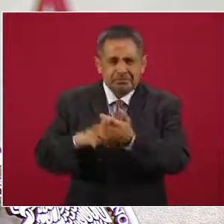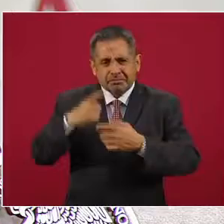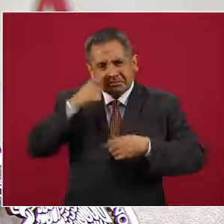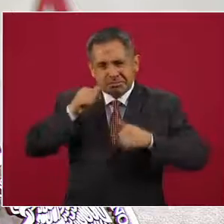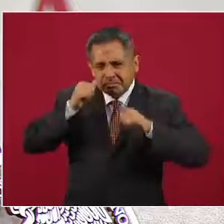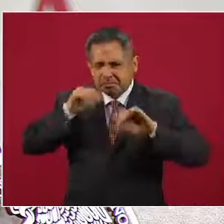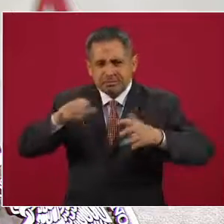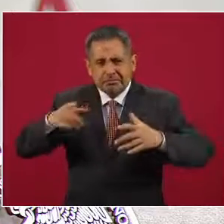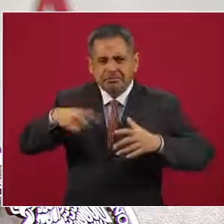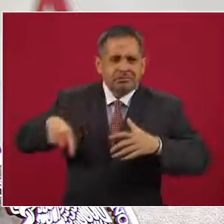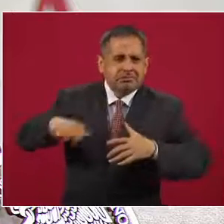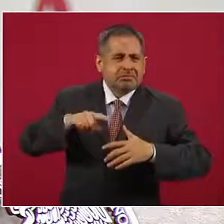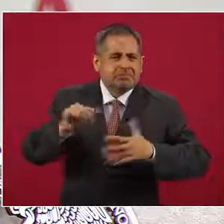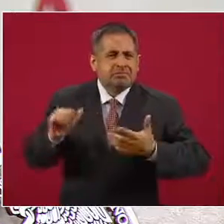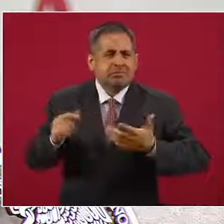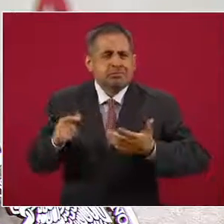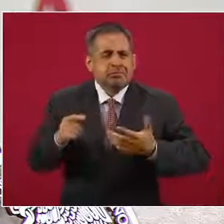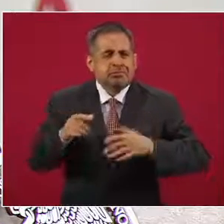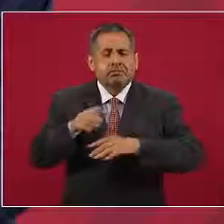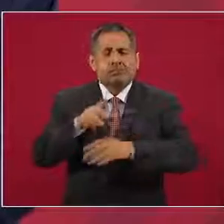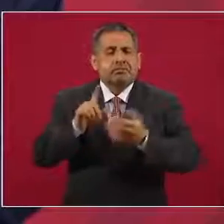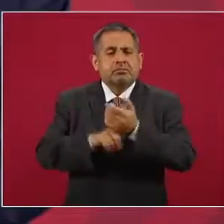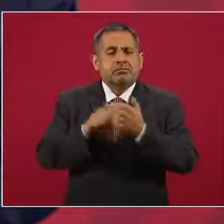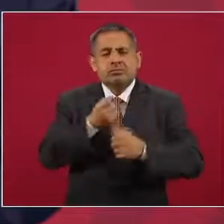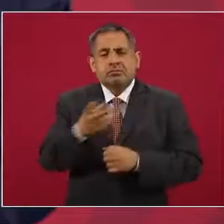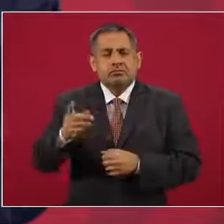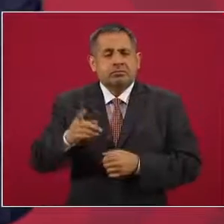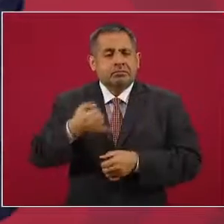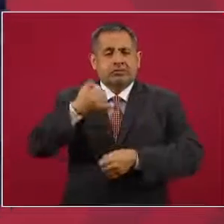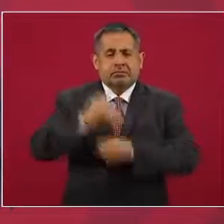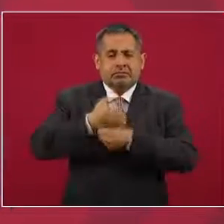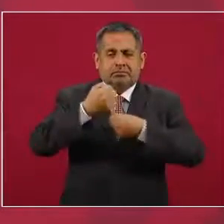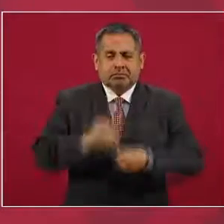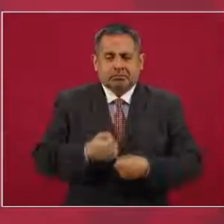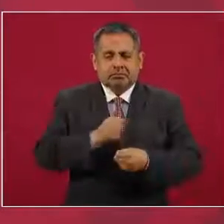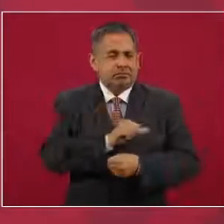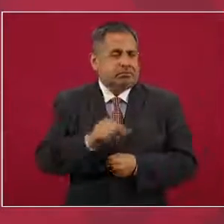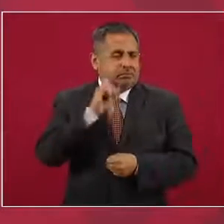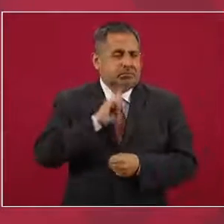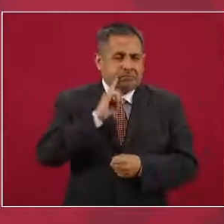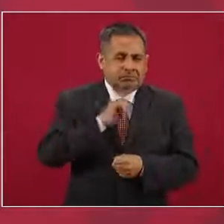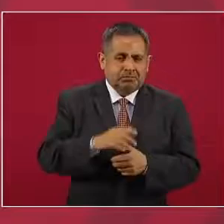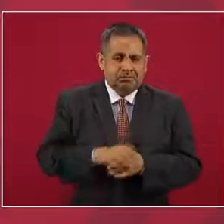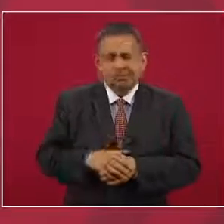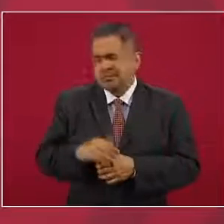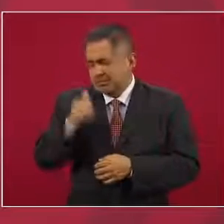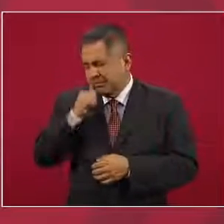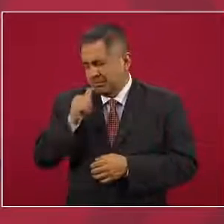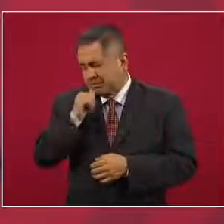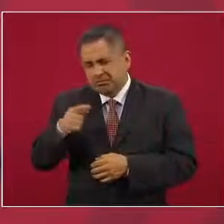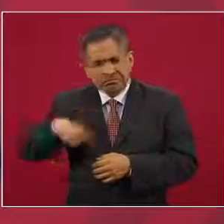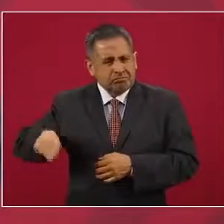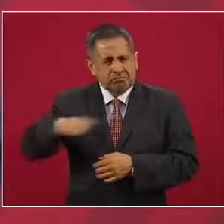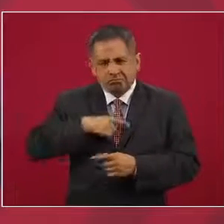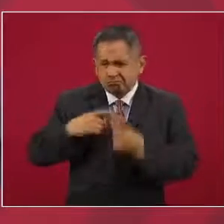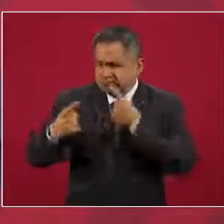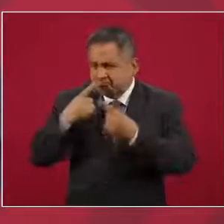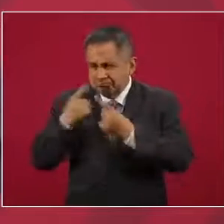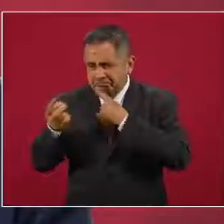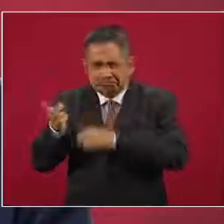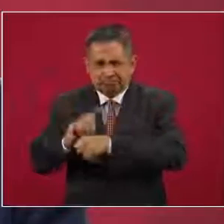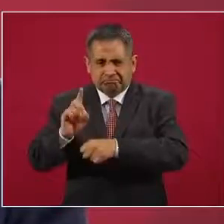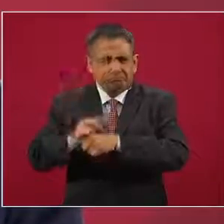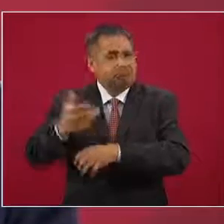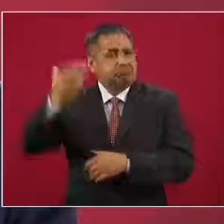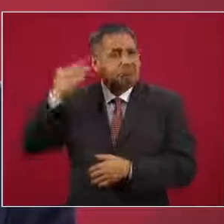atender el problema de la inseguridad y de la violencia. Nunca en la